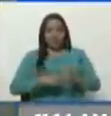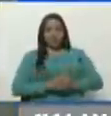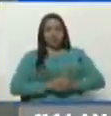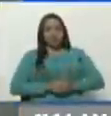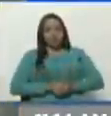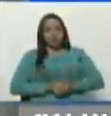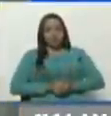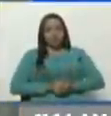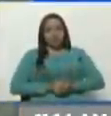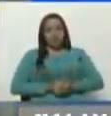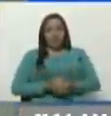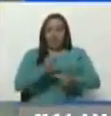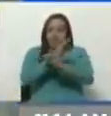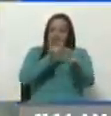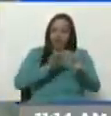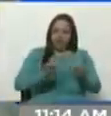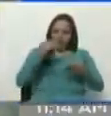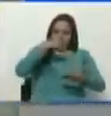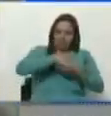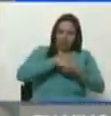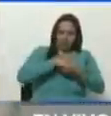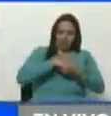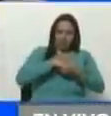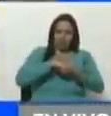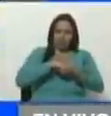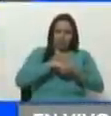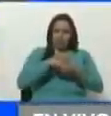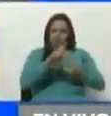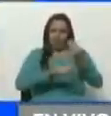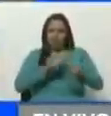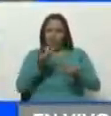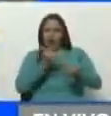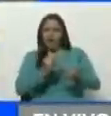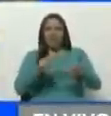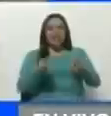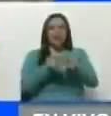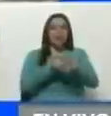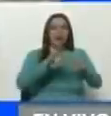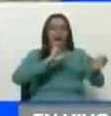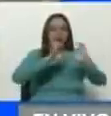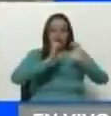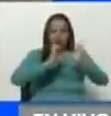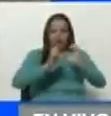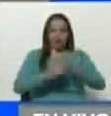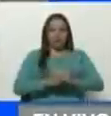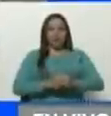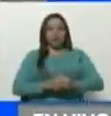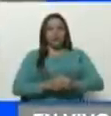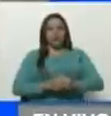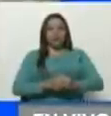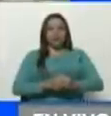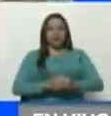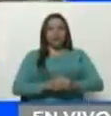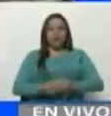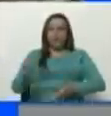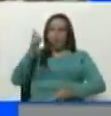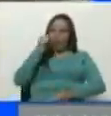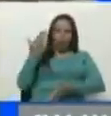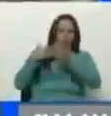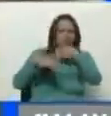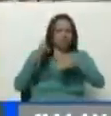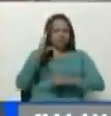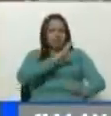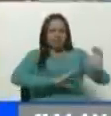el instinto es la ética. Una interpretación por el darwinismo nos hace